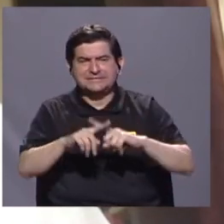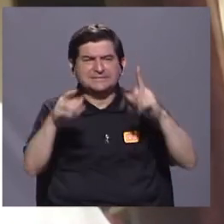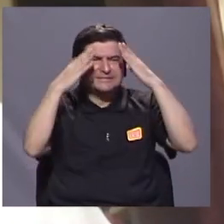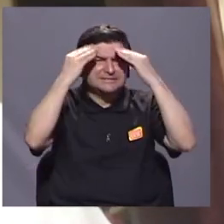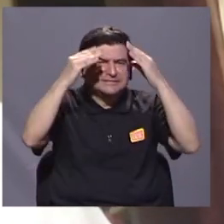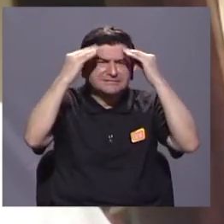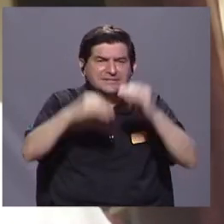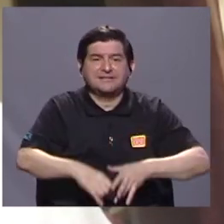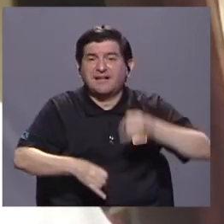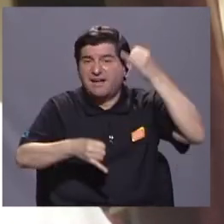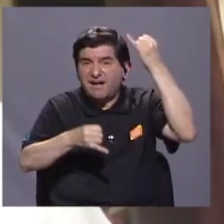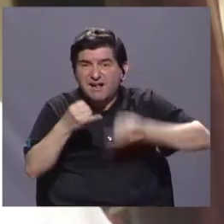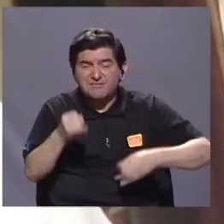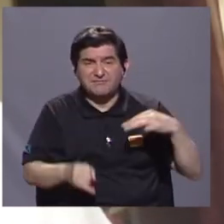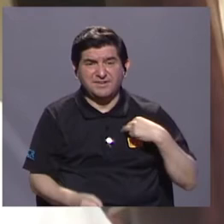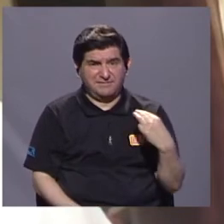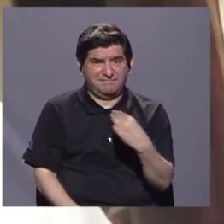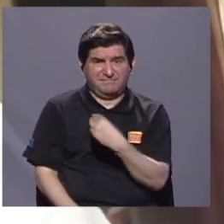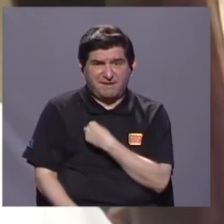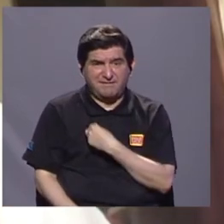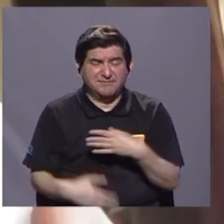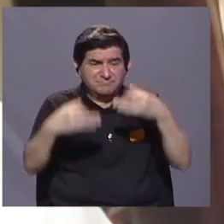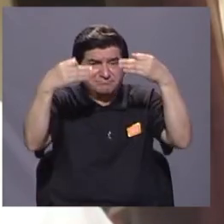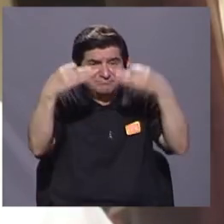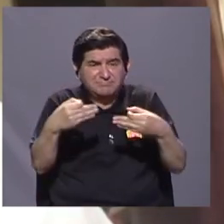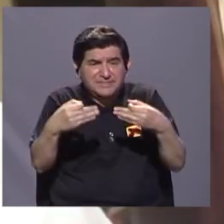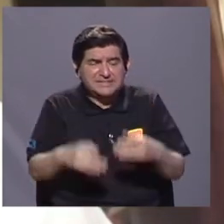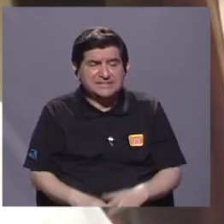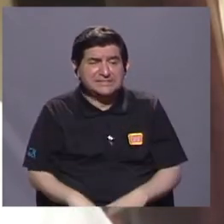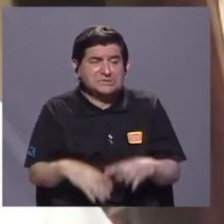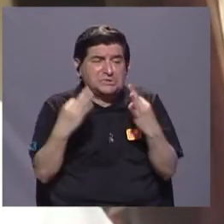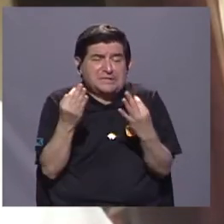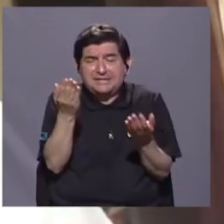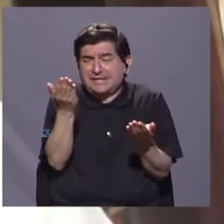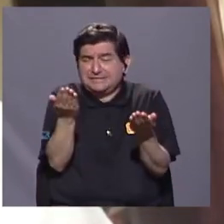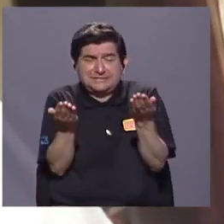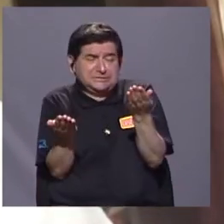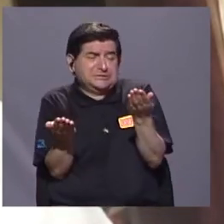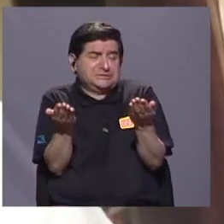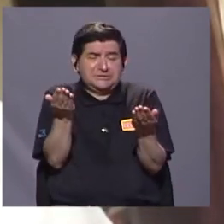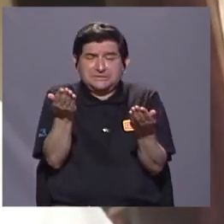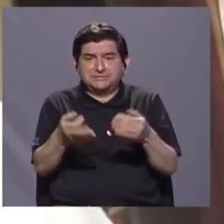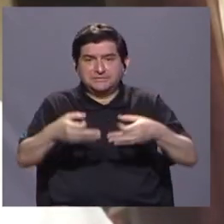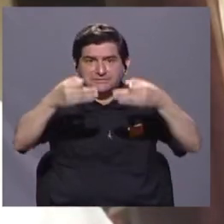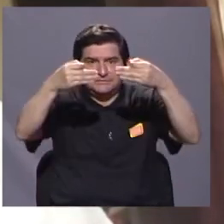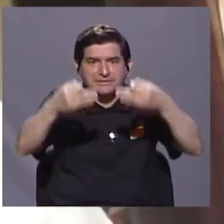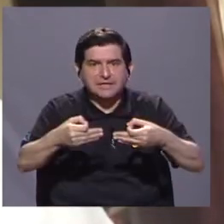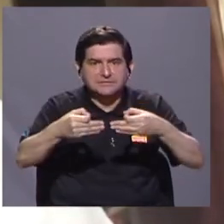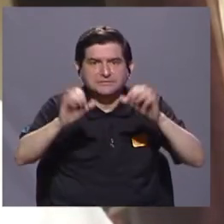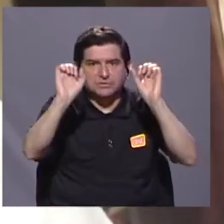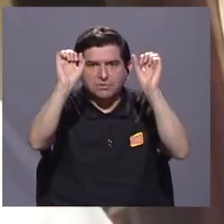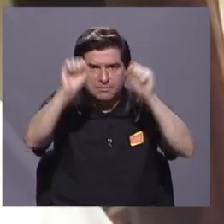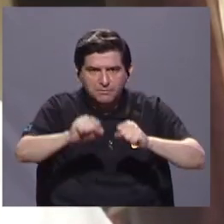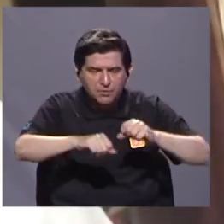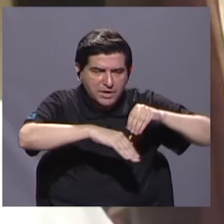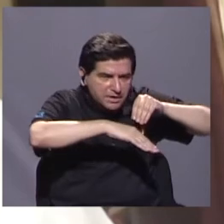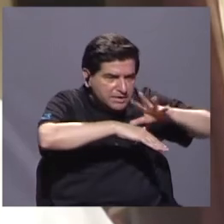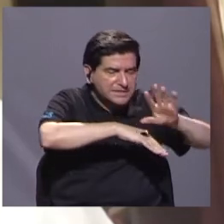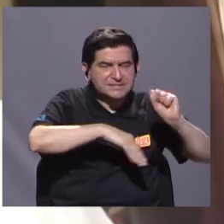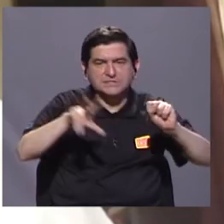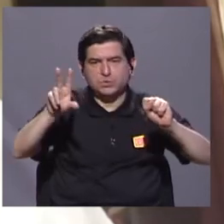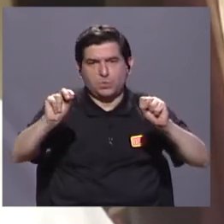que al final el Ministerio tiene que tomar una decisión promedio, pongámoslo así, de cuáles son aquellas medidas que podrían surtir efecto o